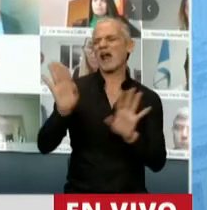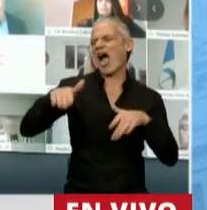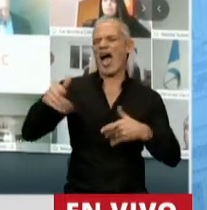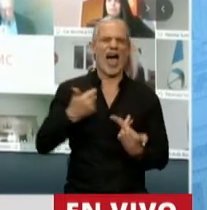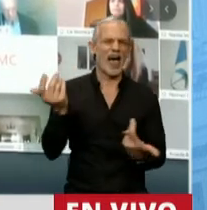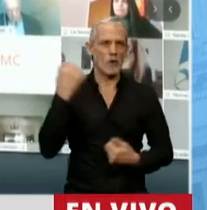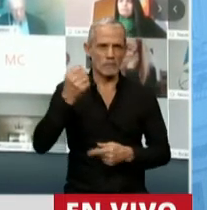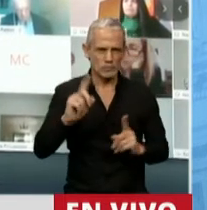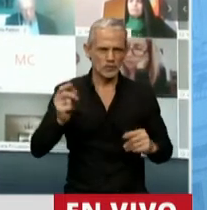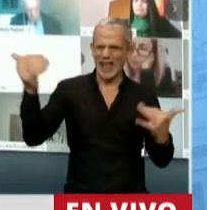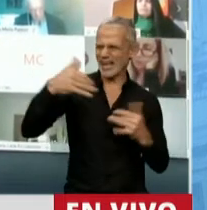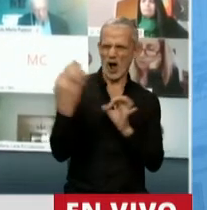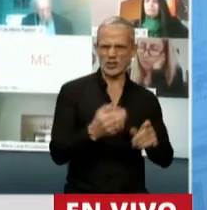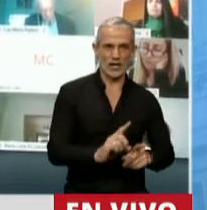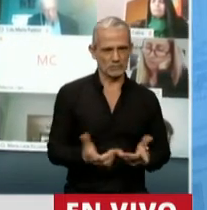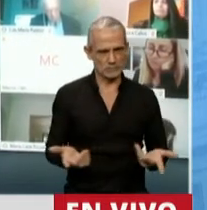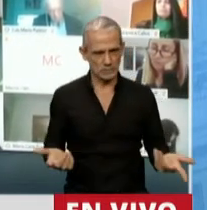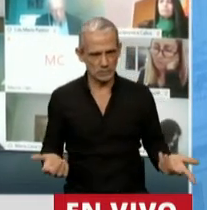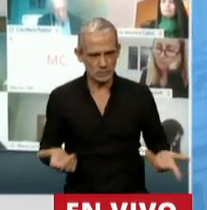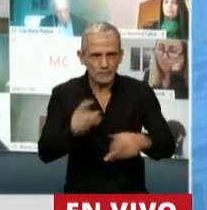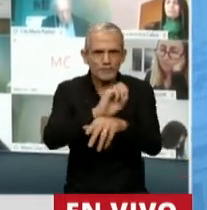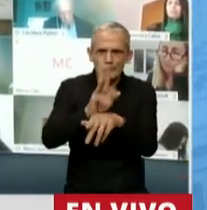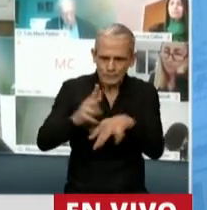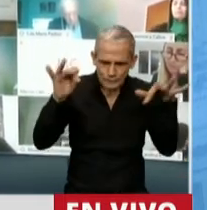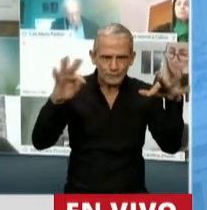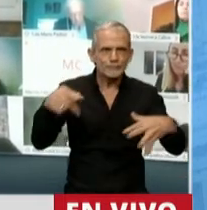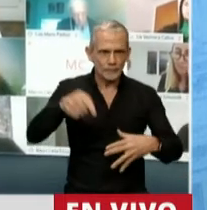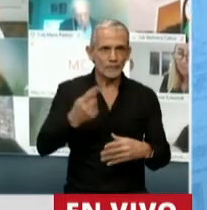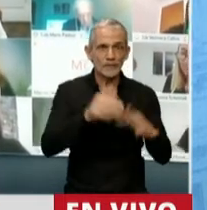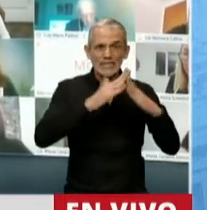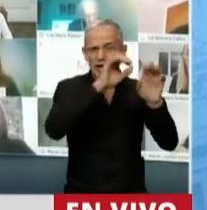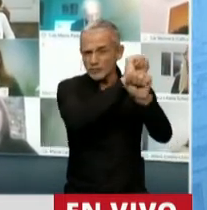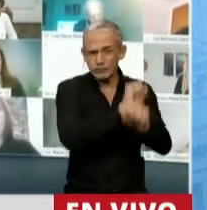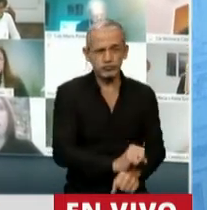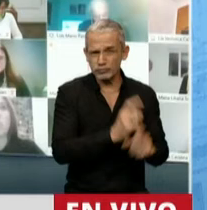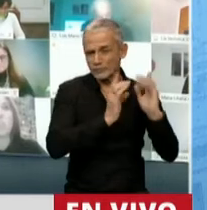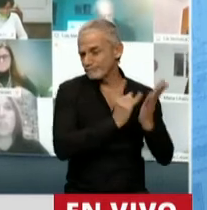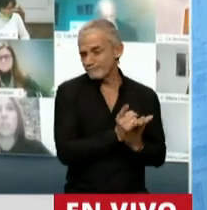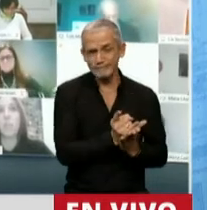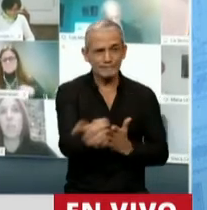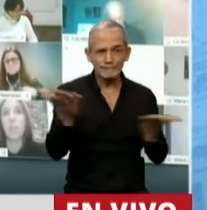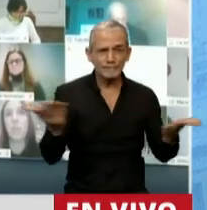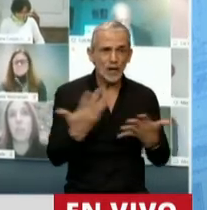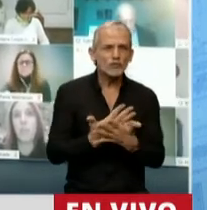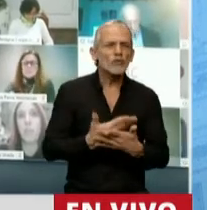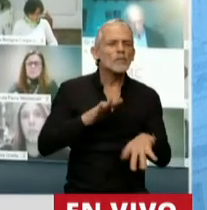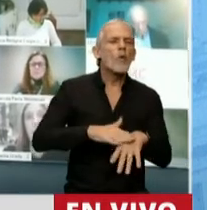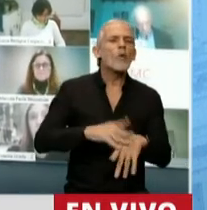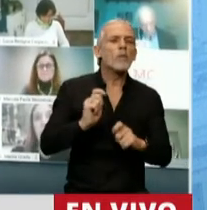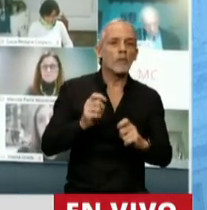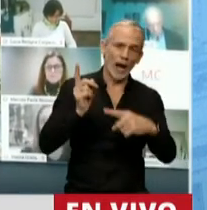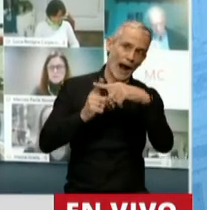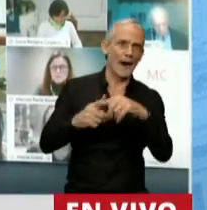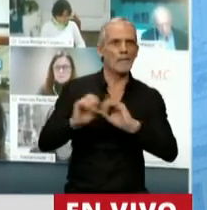también a partir de la subestimación inicial de la pandemia, de esta cuarentena eterna que nos hacen sufrir por el error de